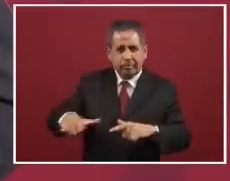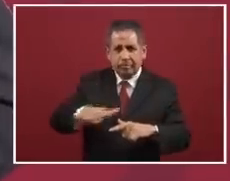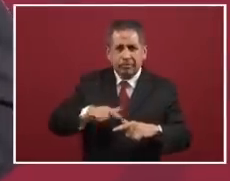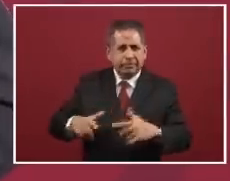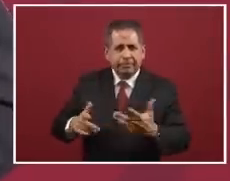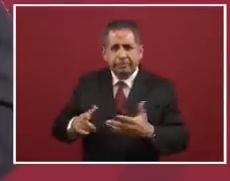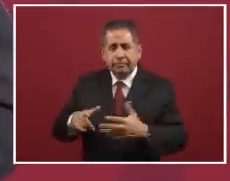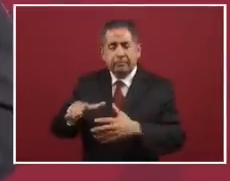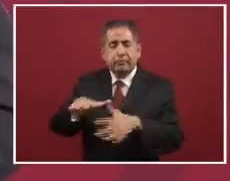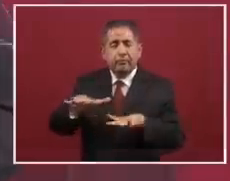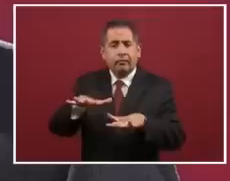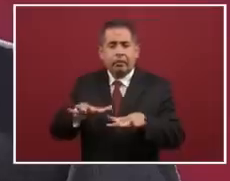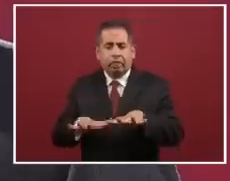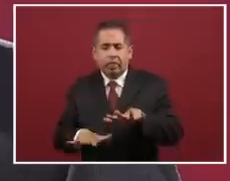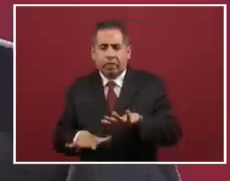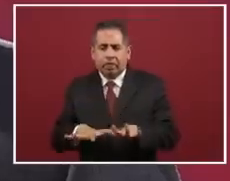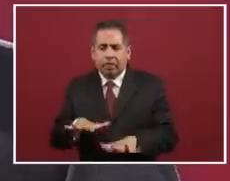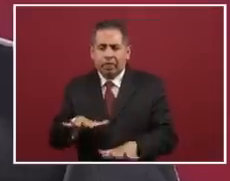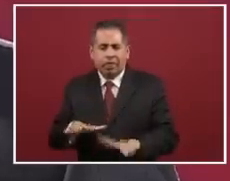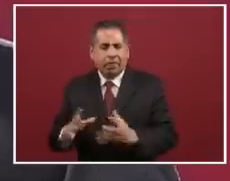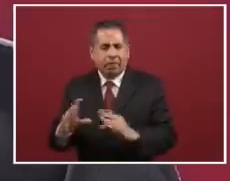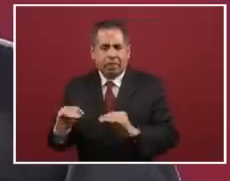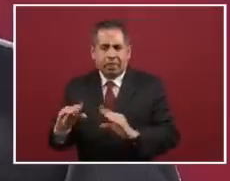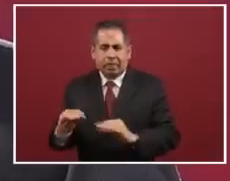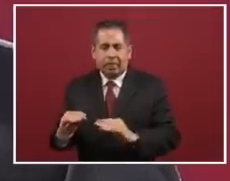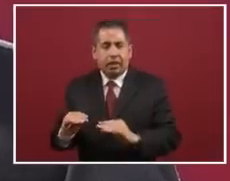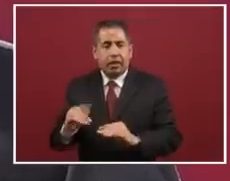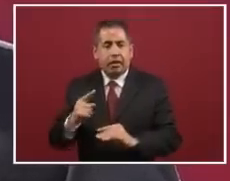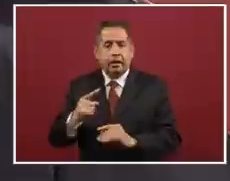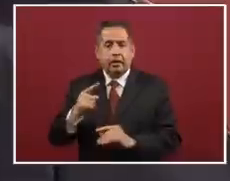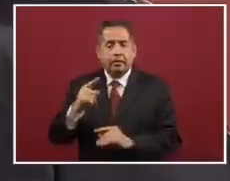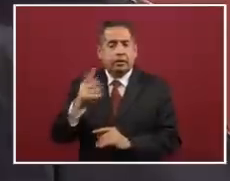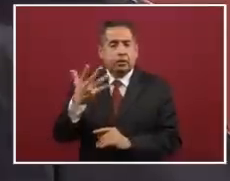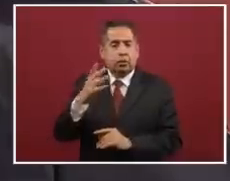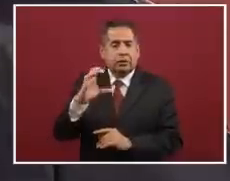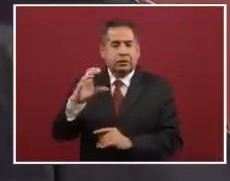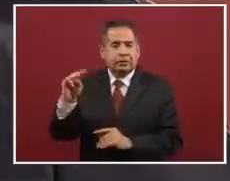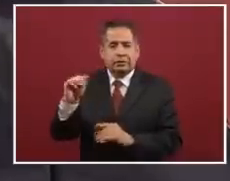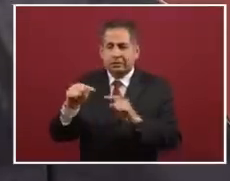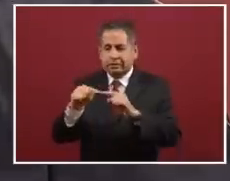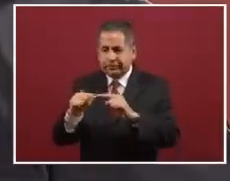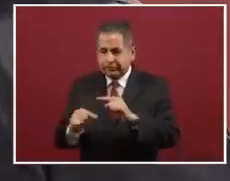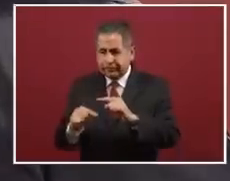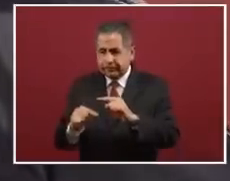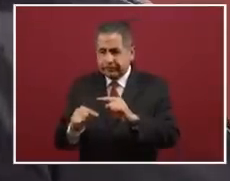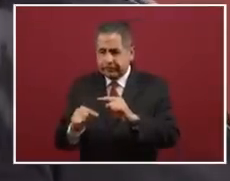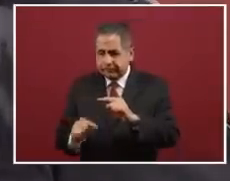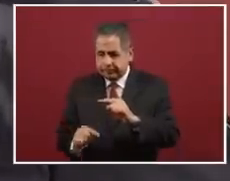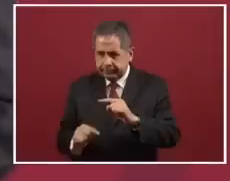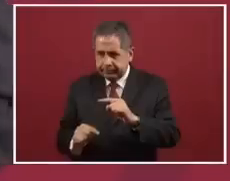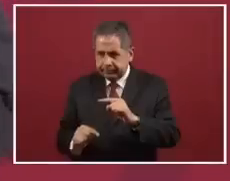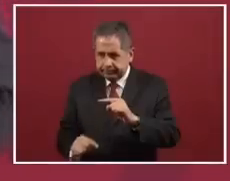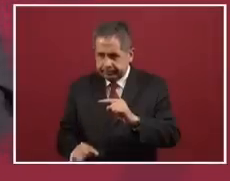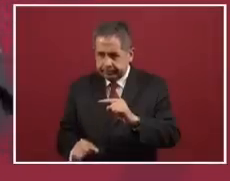Ahí se hunde medio metro por año. Ya lo que